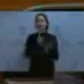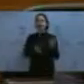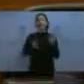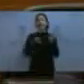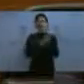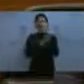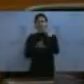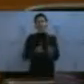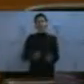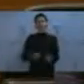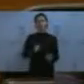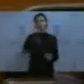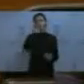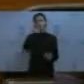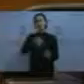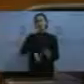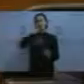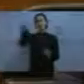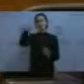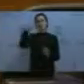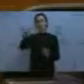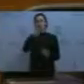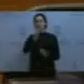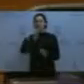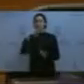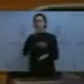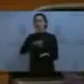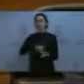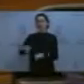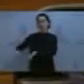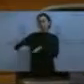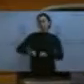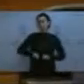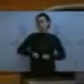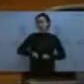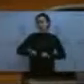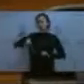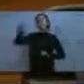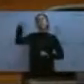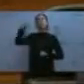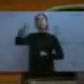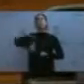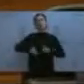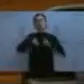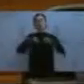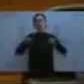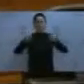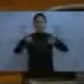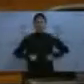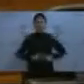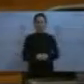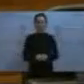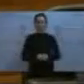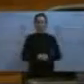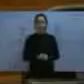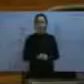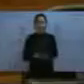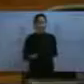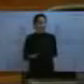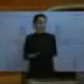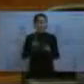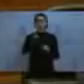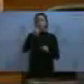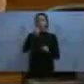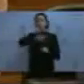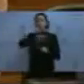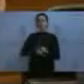que se aprobó por el único gobierno del Partido Popular que ha habido en la historia de Asturias, por el único gobierno del Partido Popular que ha habido en la historia de Asturias y que no ha aprobado ninguno